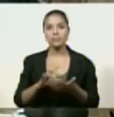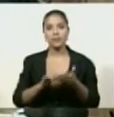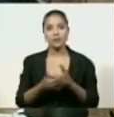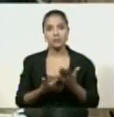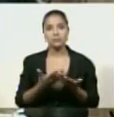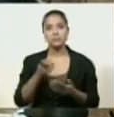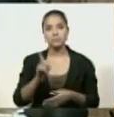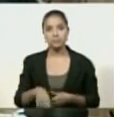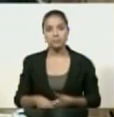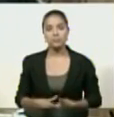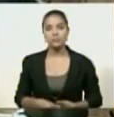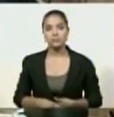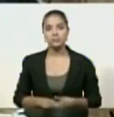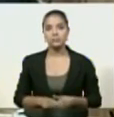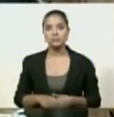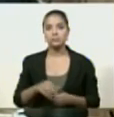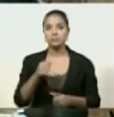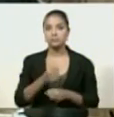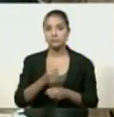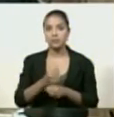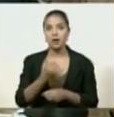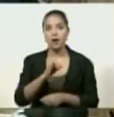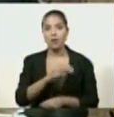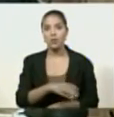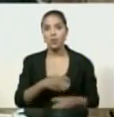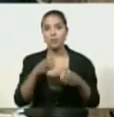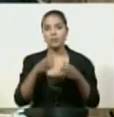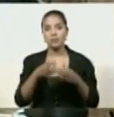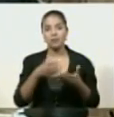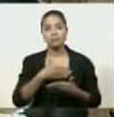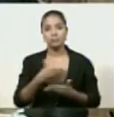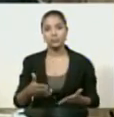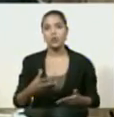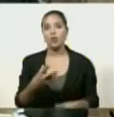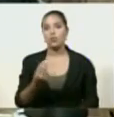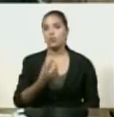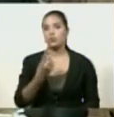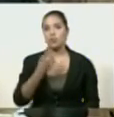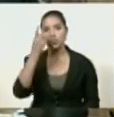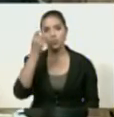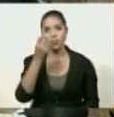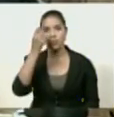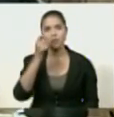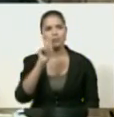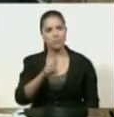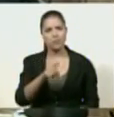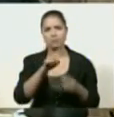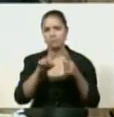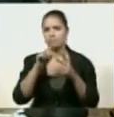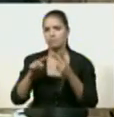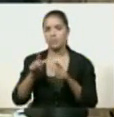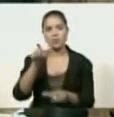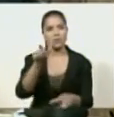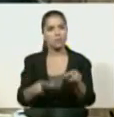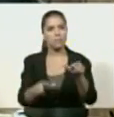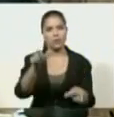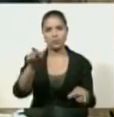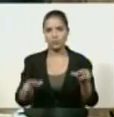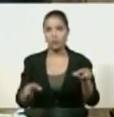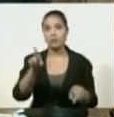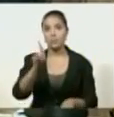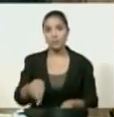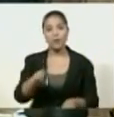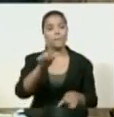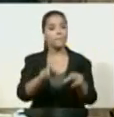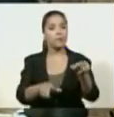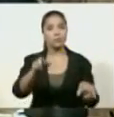también a la actividad que tiene un comité de postulaciones, donde no solamente hay diputados, sino hay un conjunto de ciudadanos y ciudadanas, y también estos ciudadanos